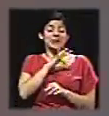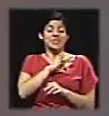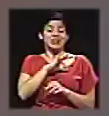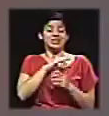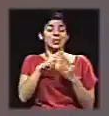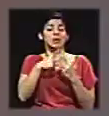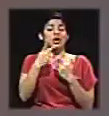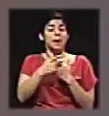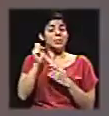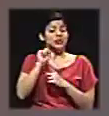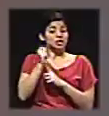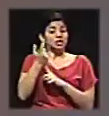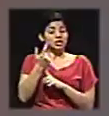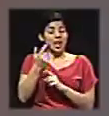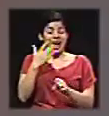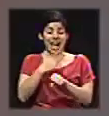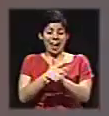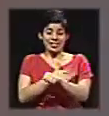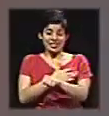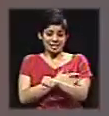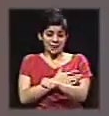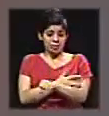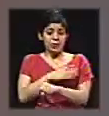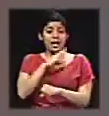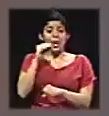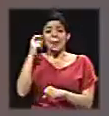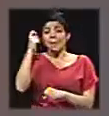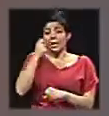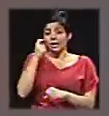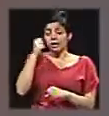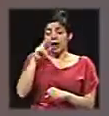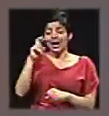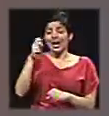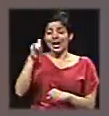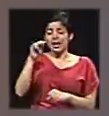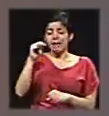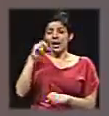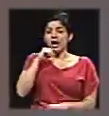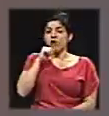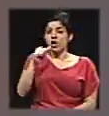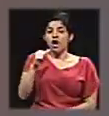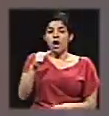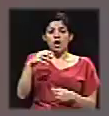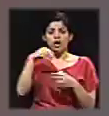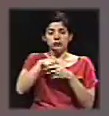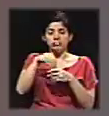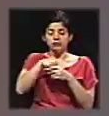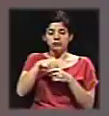programas sociales. Avancemos y las pensiones del régimen no contributivo.